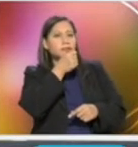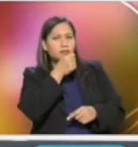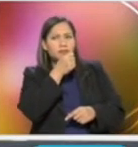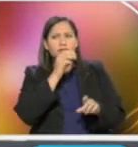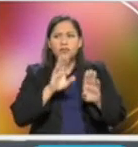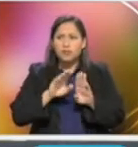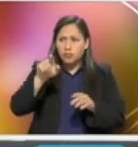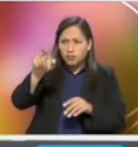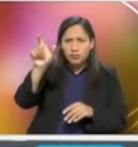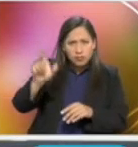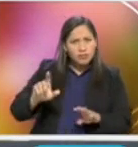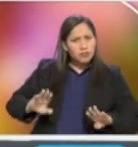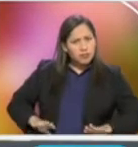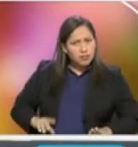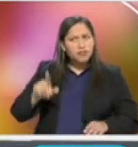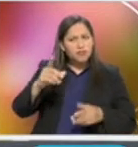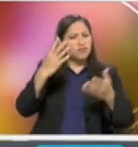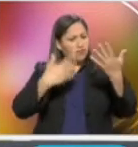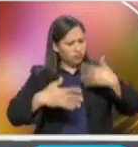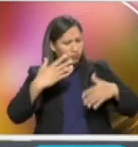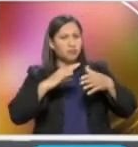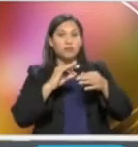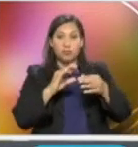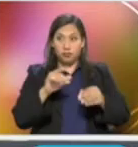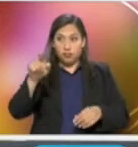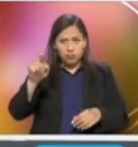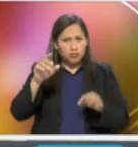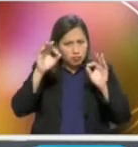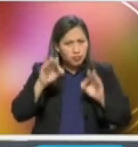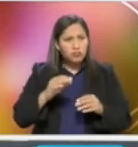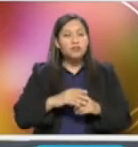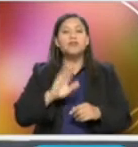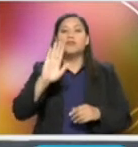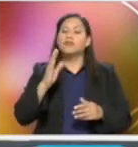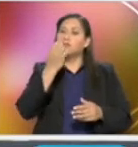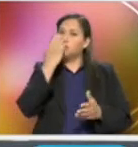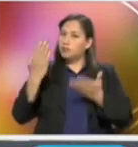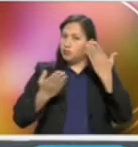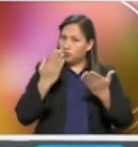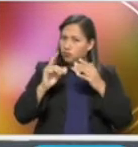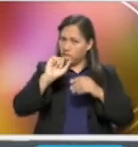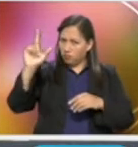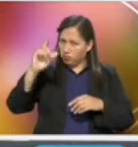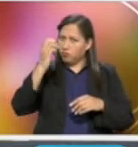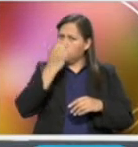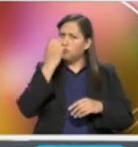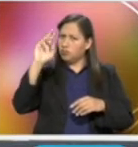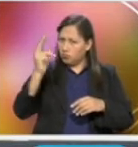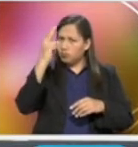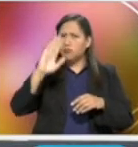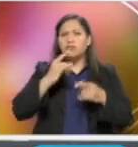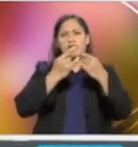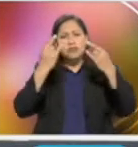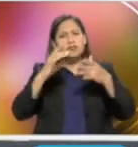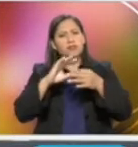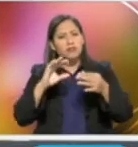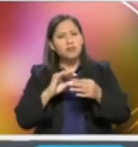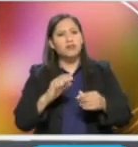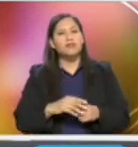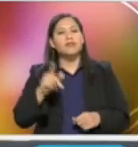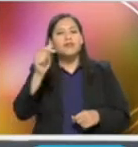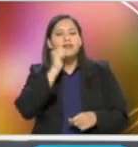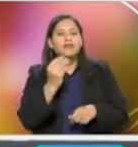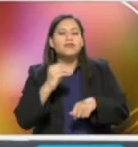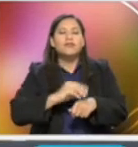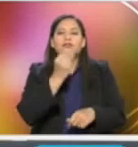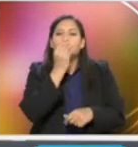cosas, o sea, cómo decía las cosas, o sea, porque está perfectamente hecho como si hubiera estudiado así, te lleva contando la historia, terminaba siempre con un chiste,